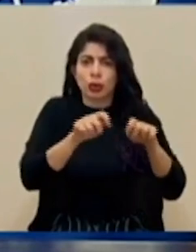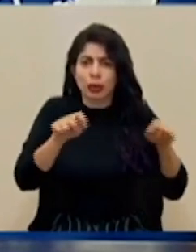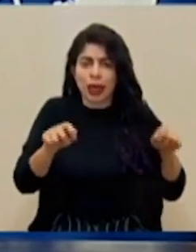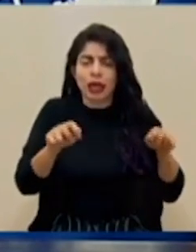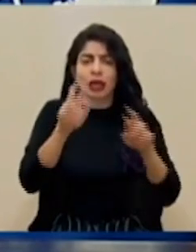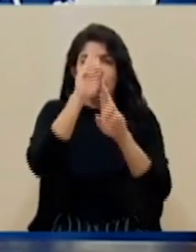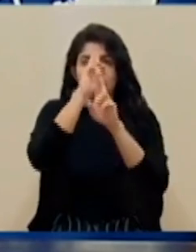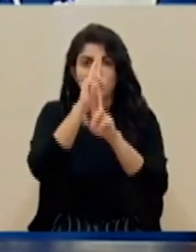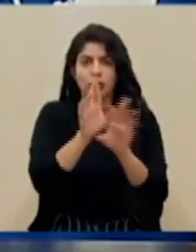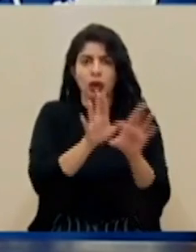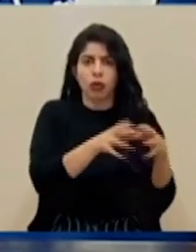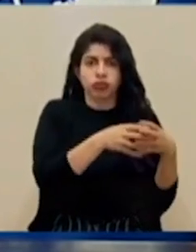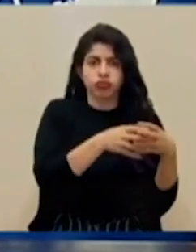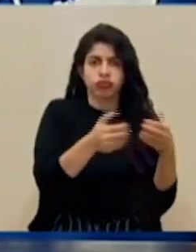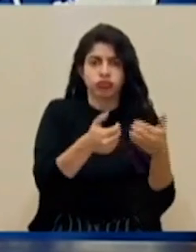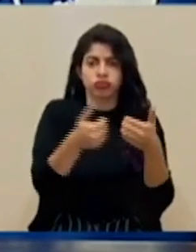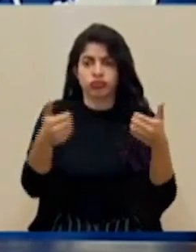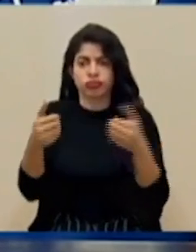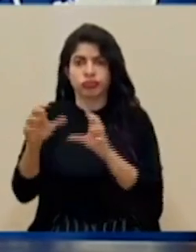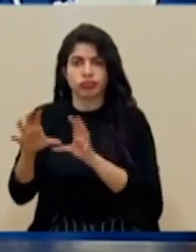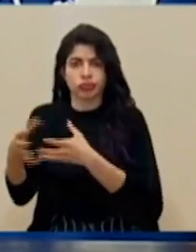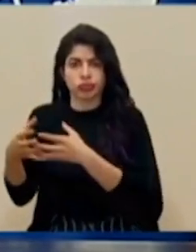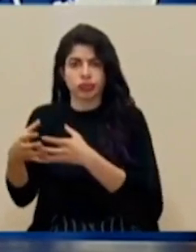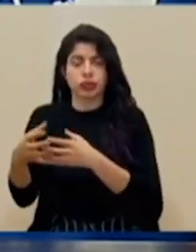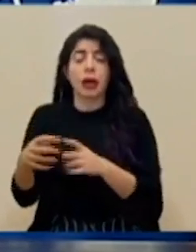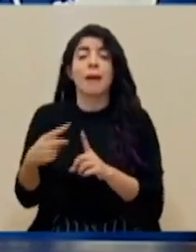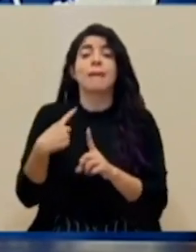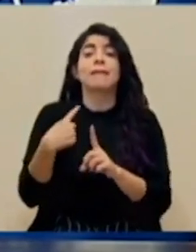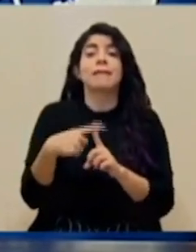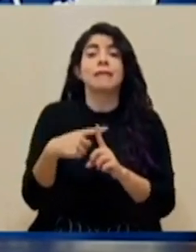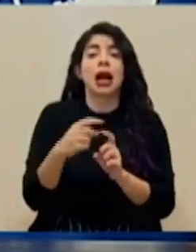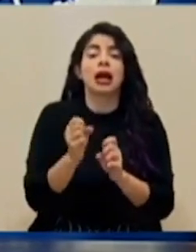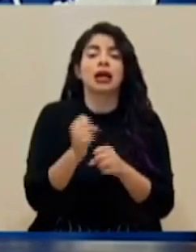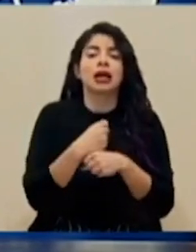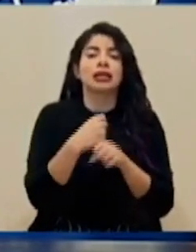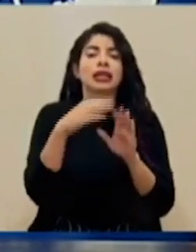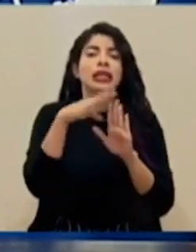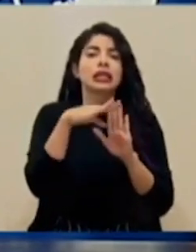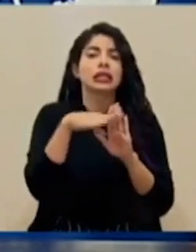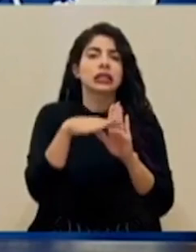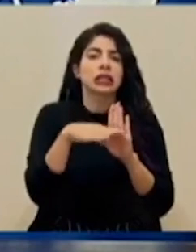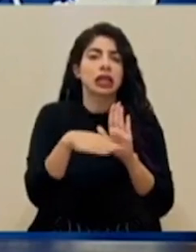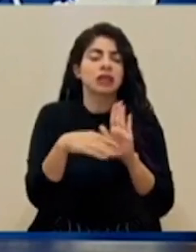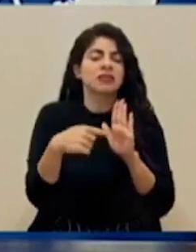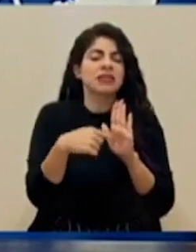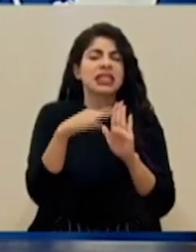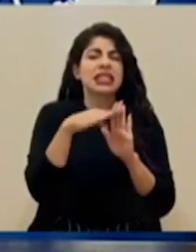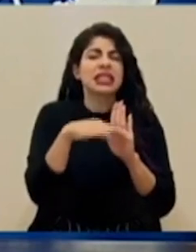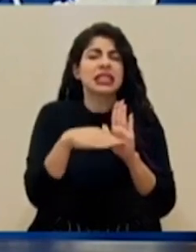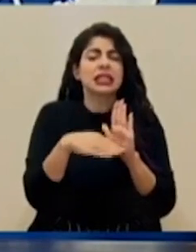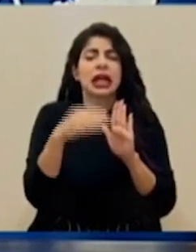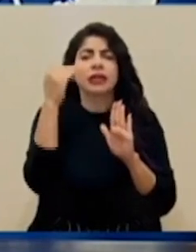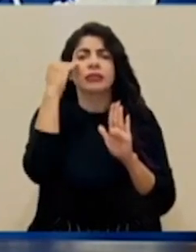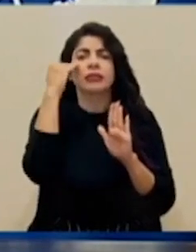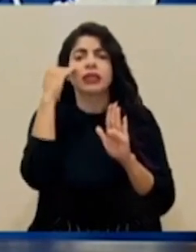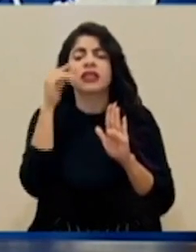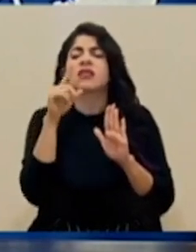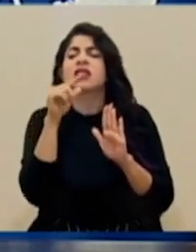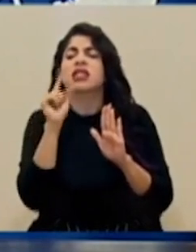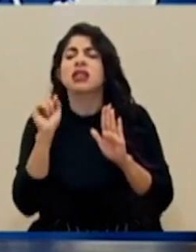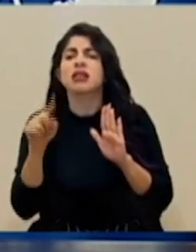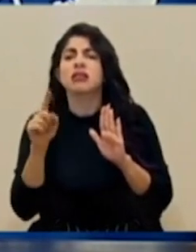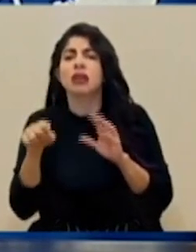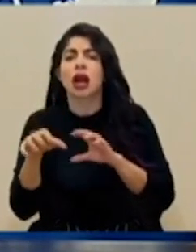de las burbujas sociales y además la elaboración de listas para dar seguimiento a los asistentes a